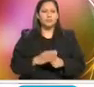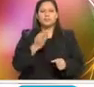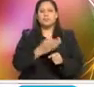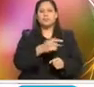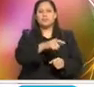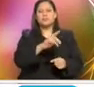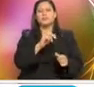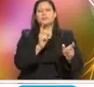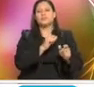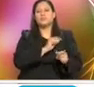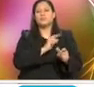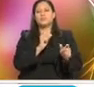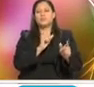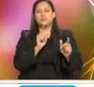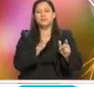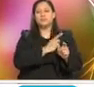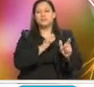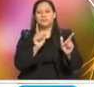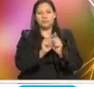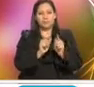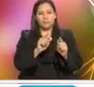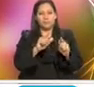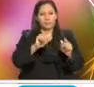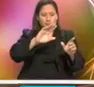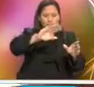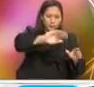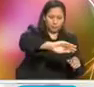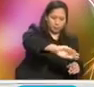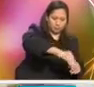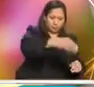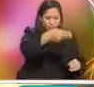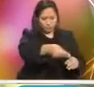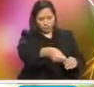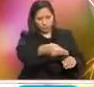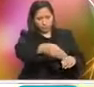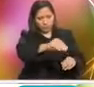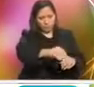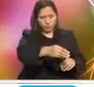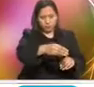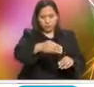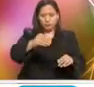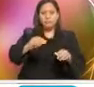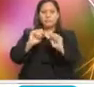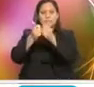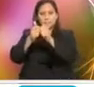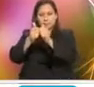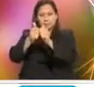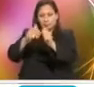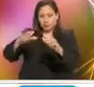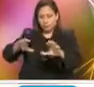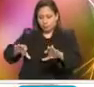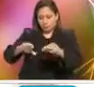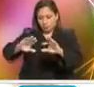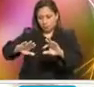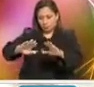a dar aquí una Sí. pasada Aquí muy, los muy empapamos rápido. en el Sí, huevo y la lo ponemos mostaza. En el huevo, la vamos a empanizar aquí. Sí.